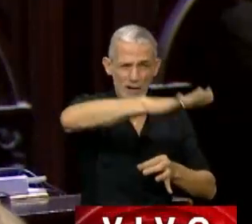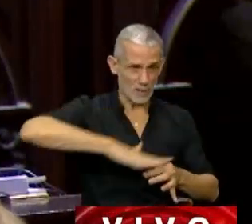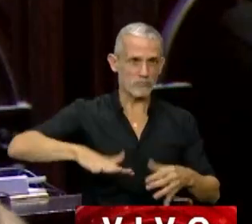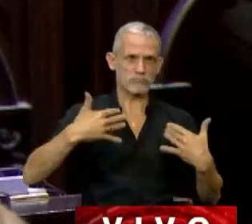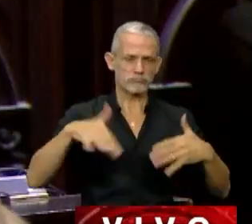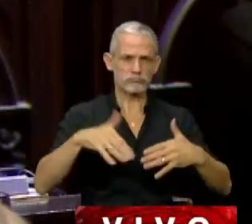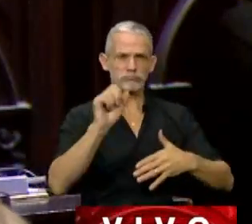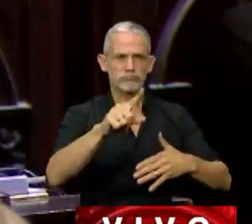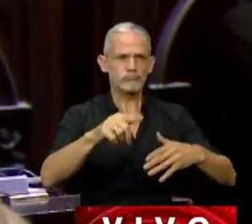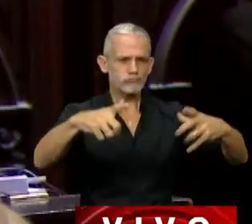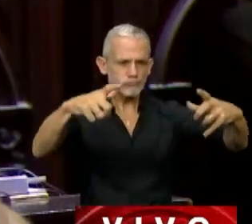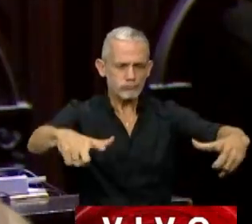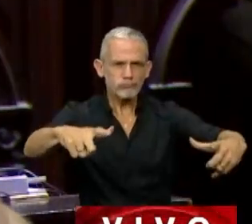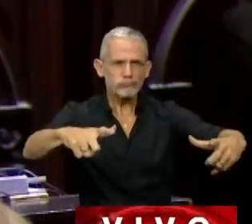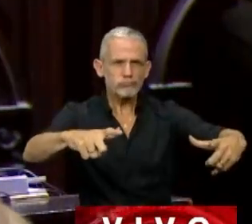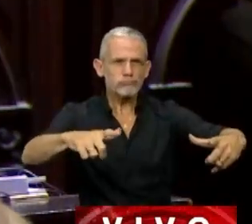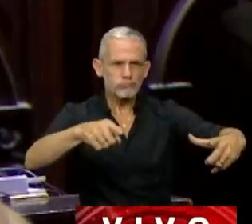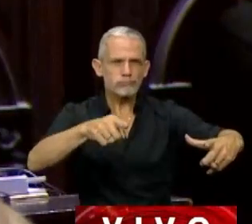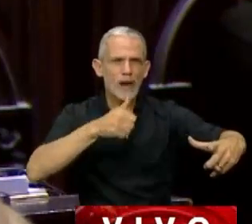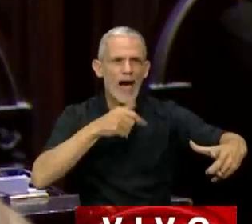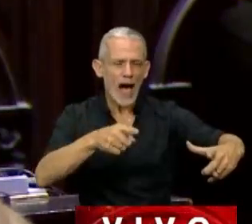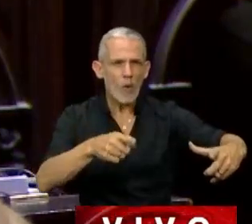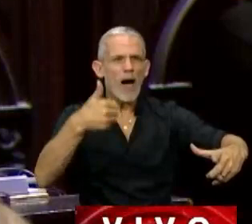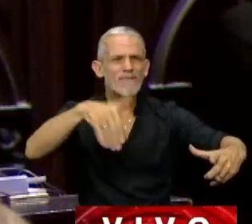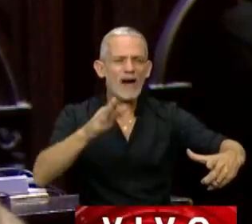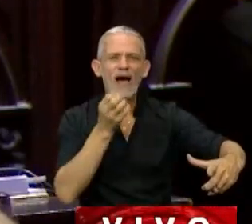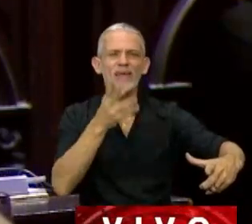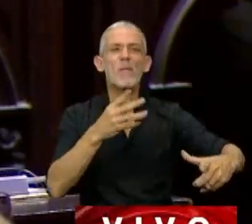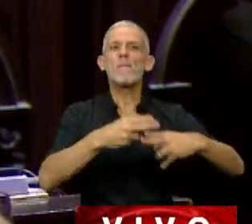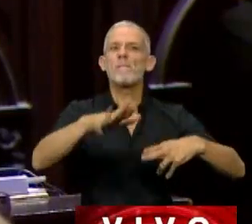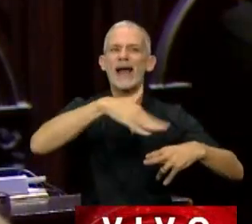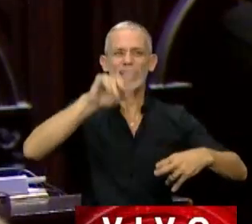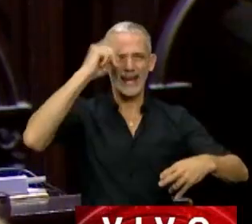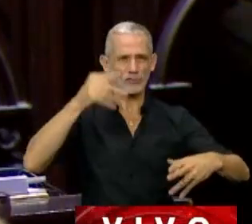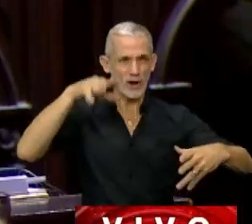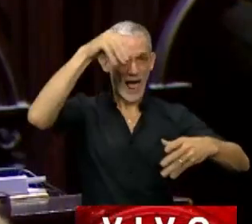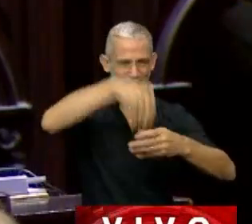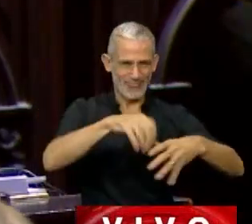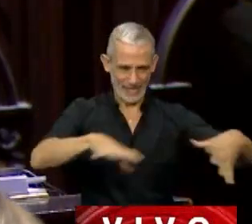corresponden al espejo de agua de la laguna que van a ser declaradas Parque Nacional.